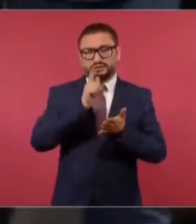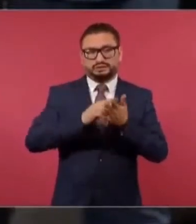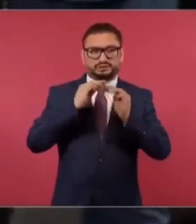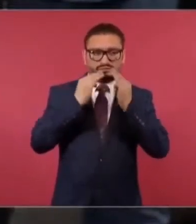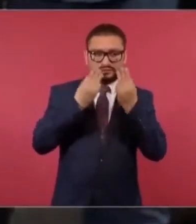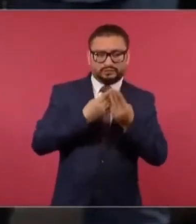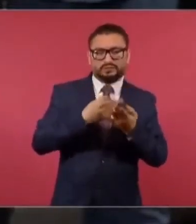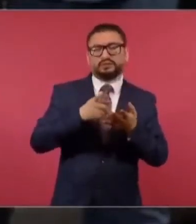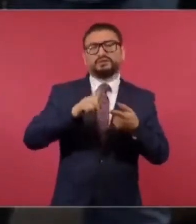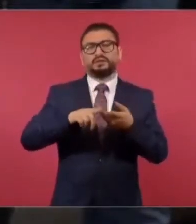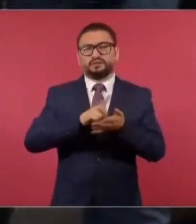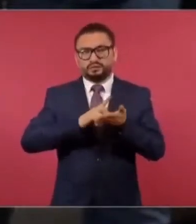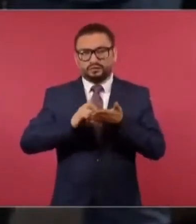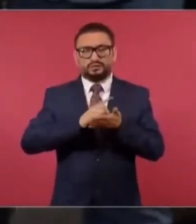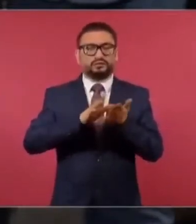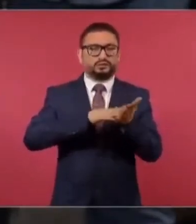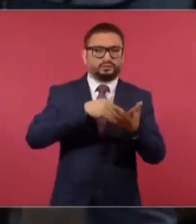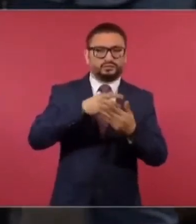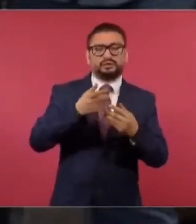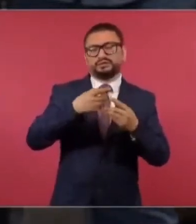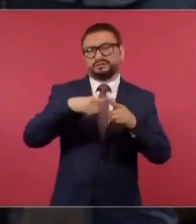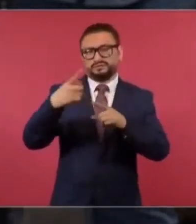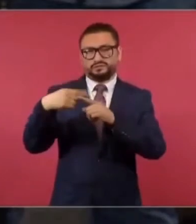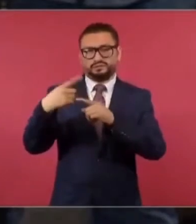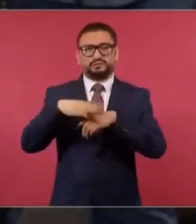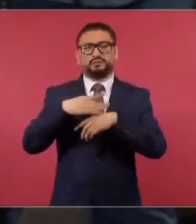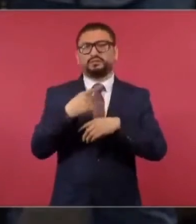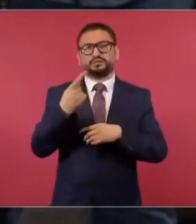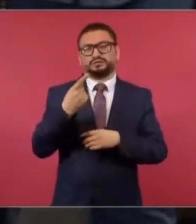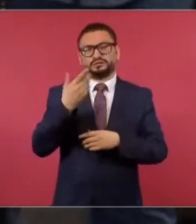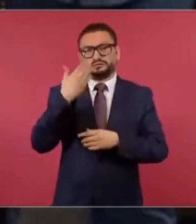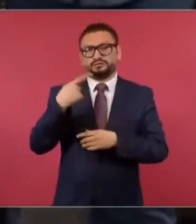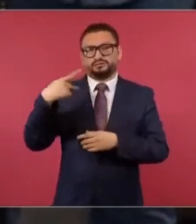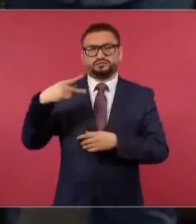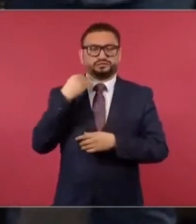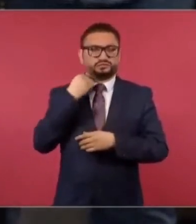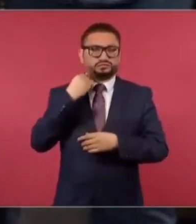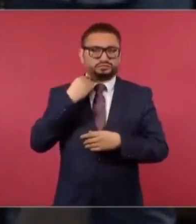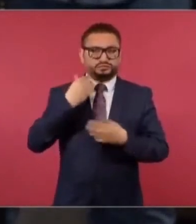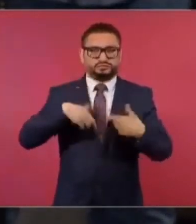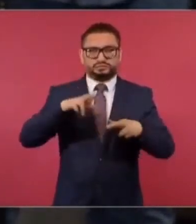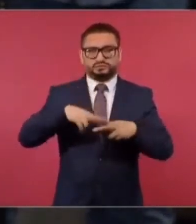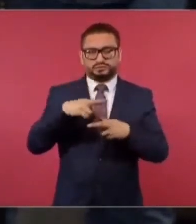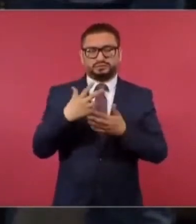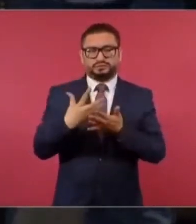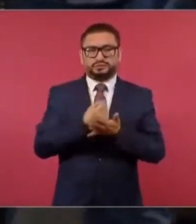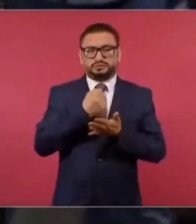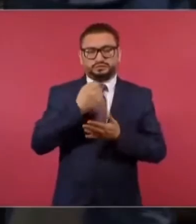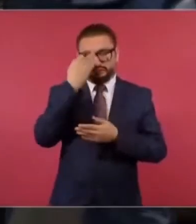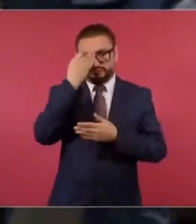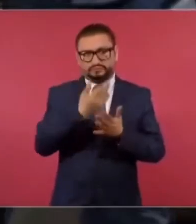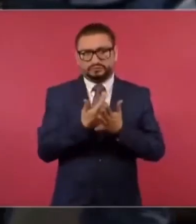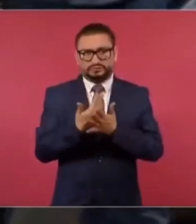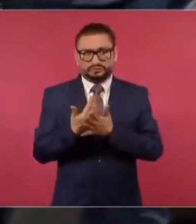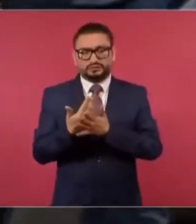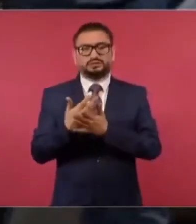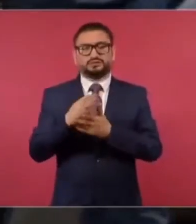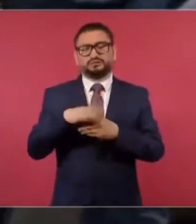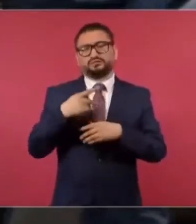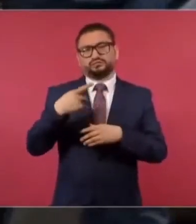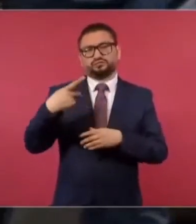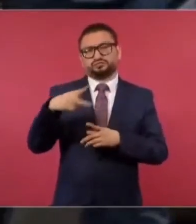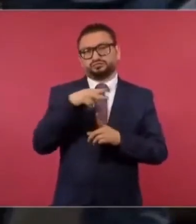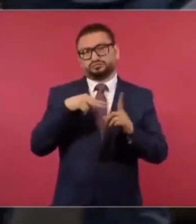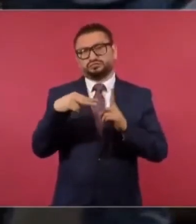de documentos, delincuencia organizada. Esto porque, bueno, su representación legal ganó tiempo para, desde su